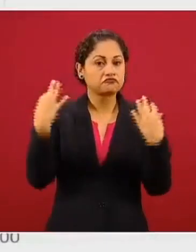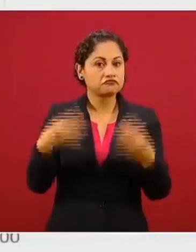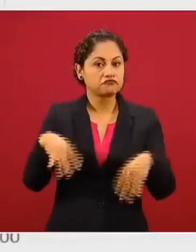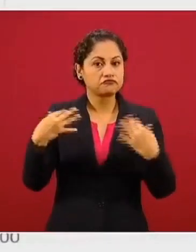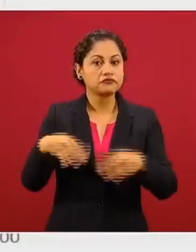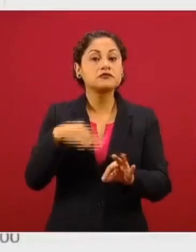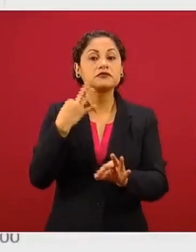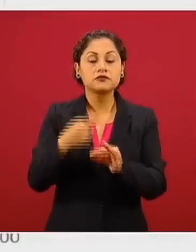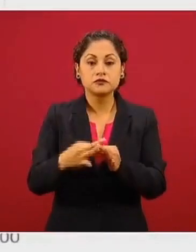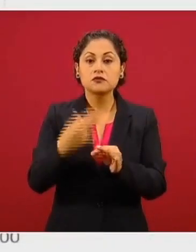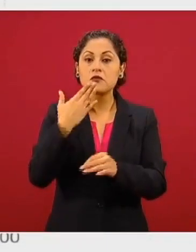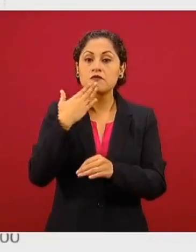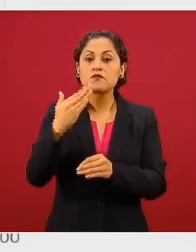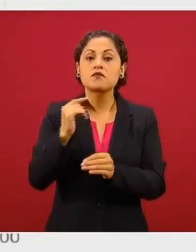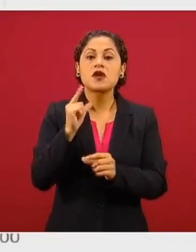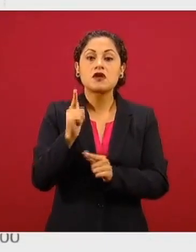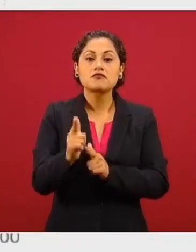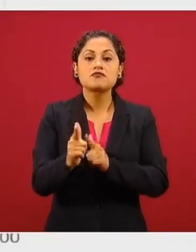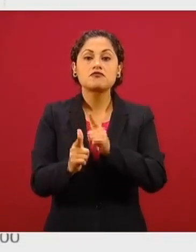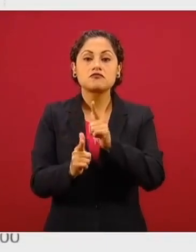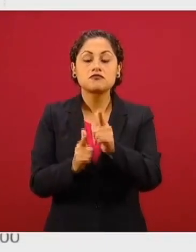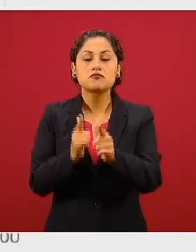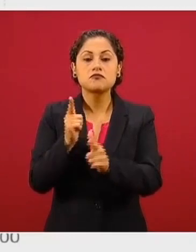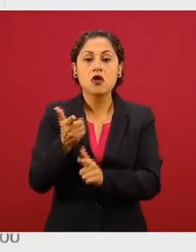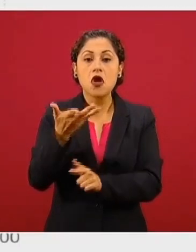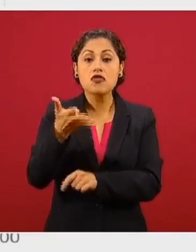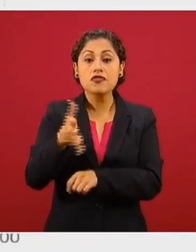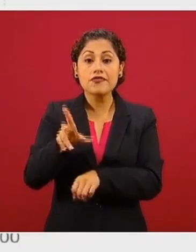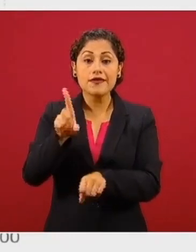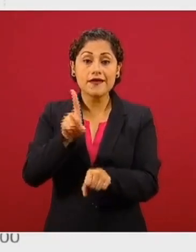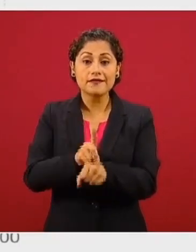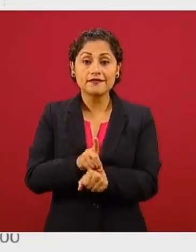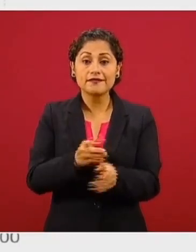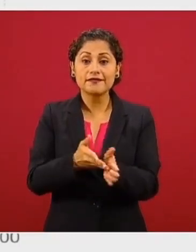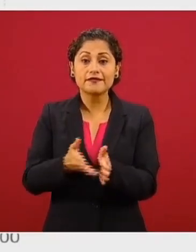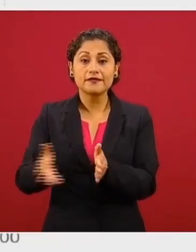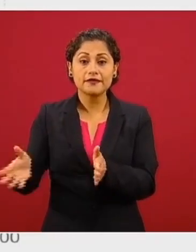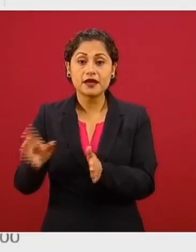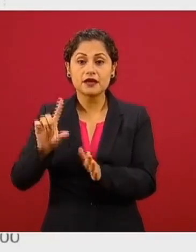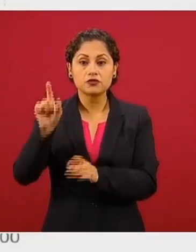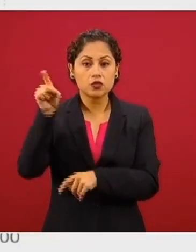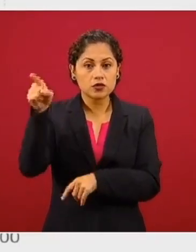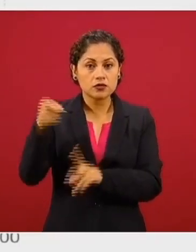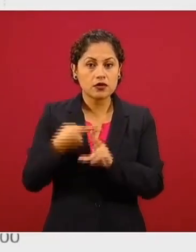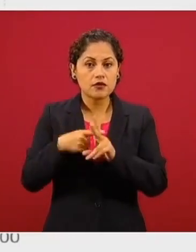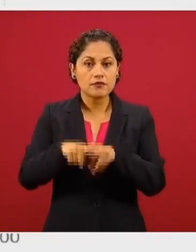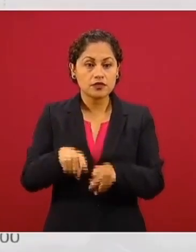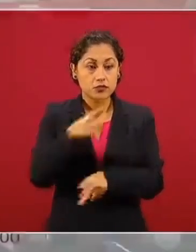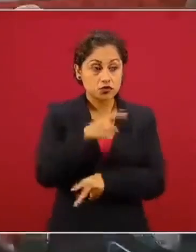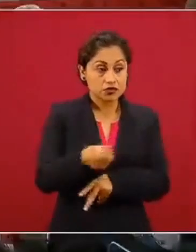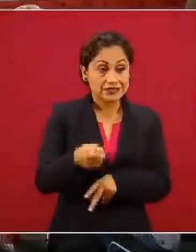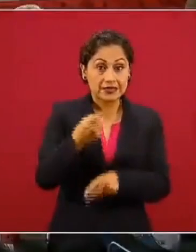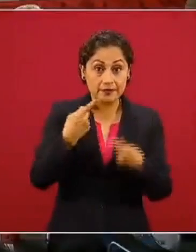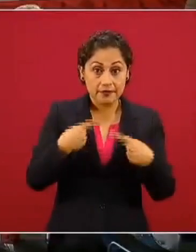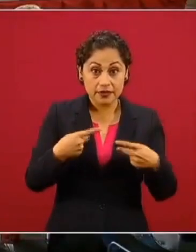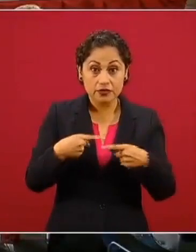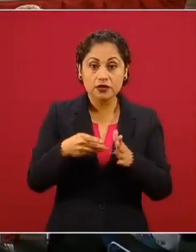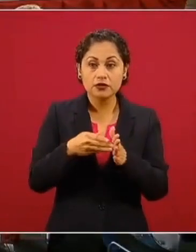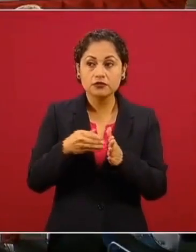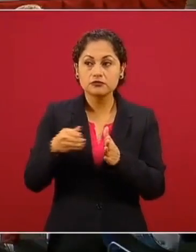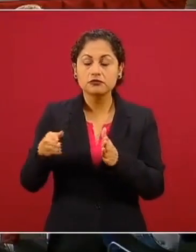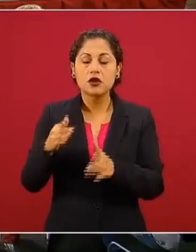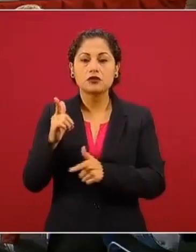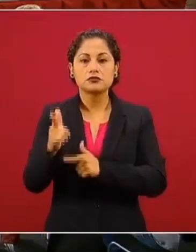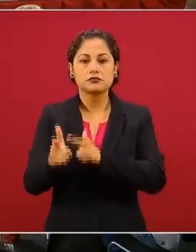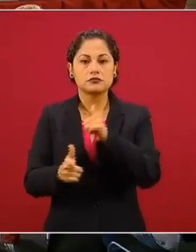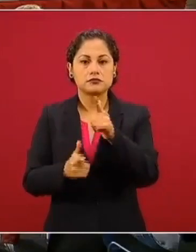una duplicación cada 10 días, prácticamente desde el inicio, desde que contó 100 casos. Y la última es la visión interna en